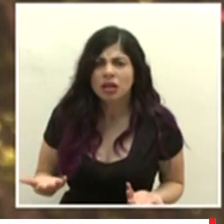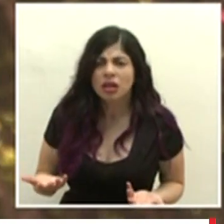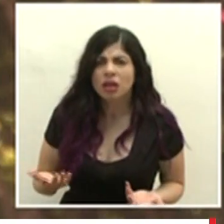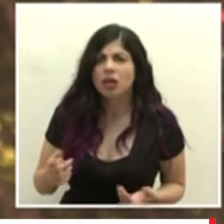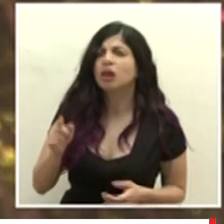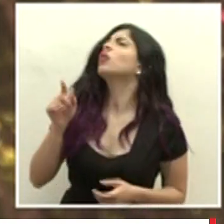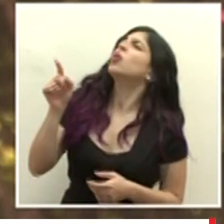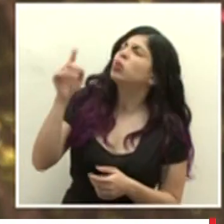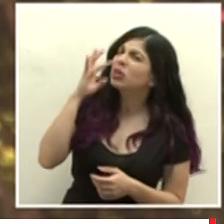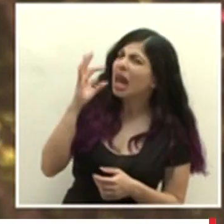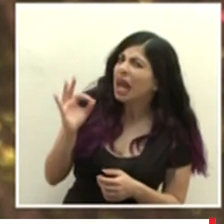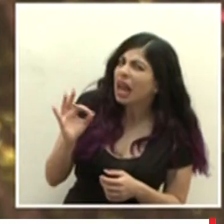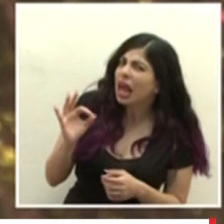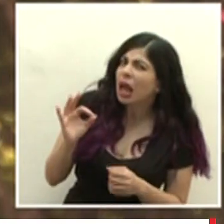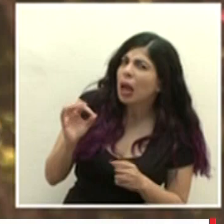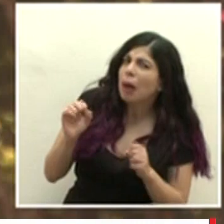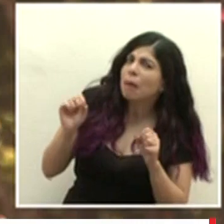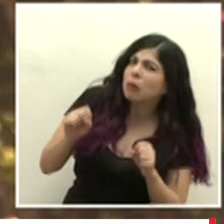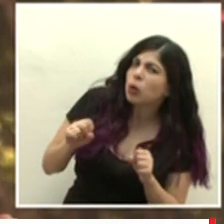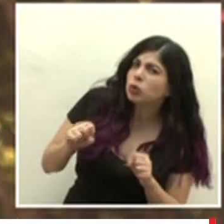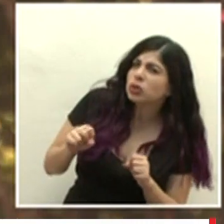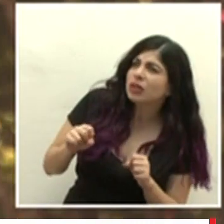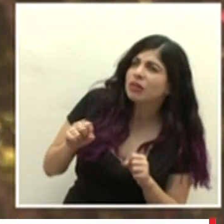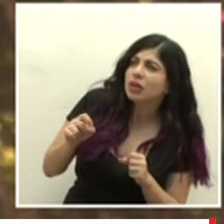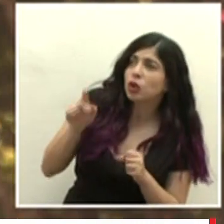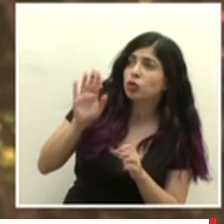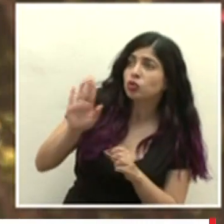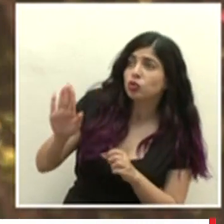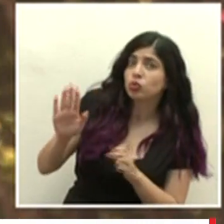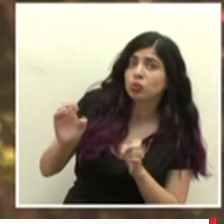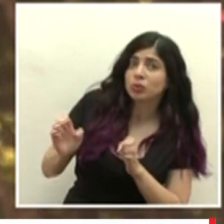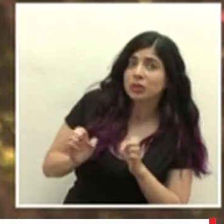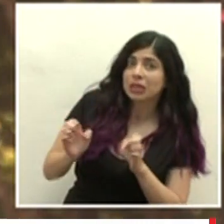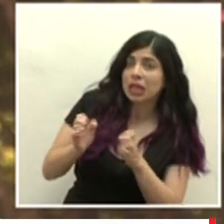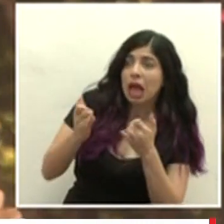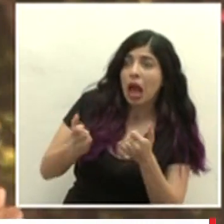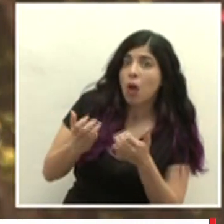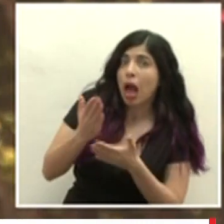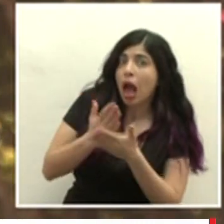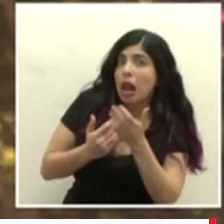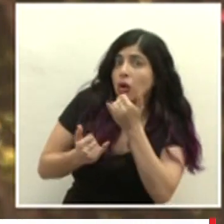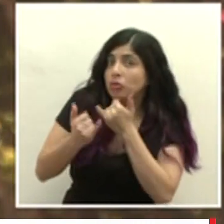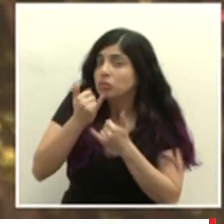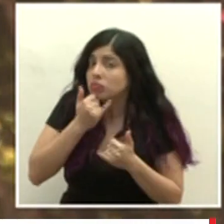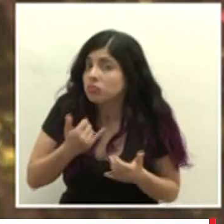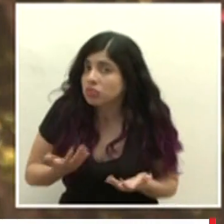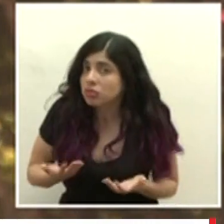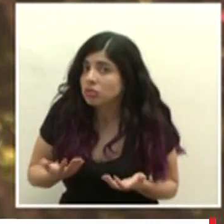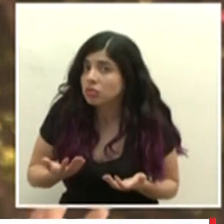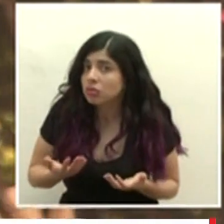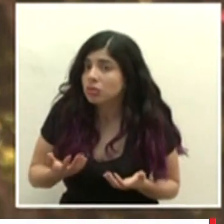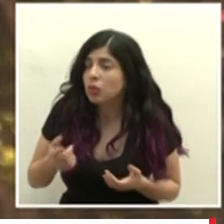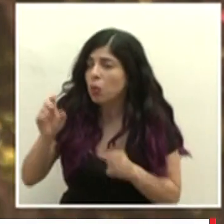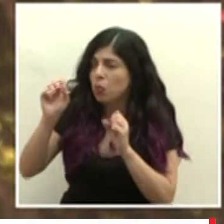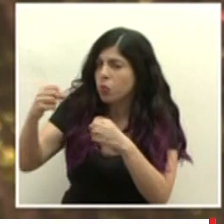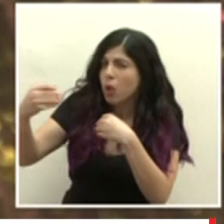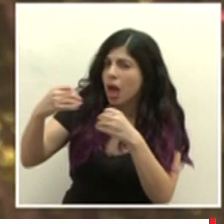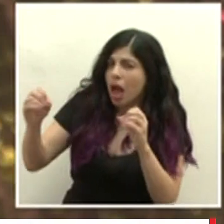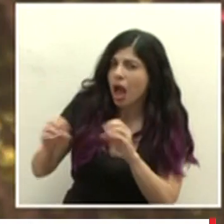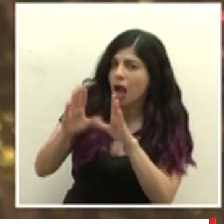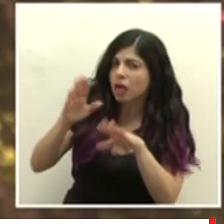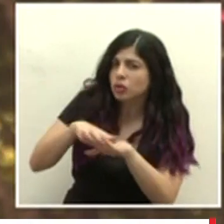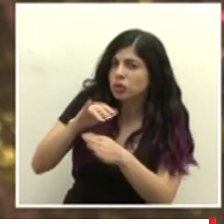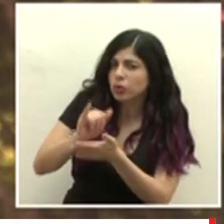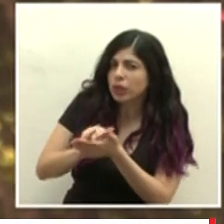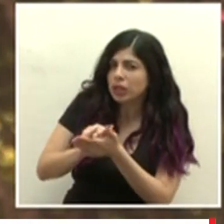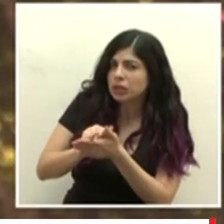¿Cree usted que puede ser la estrategia que se está siguiendo, que está fallando en alguna manera? Si puede aclararnos en ese